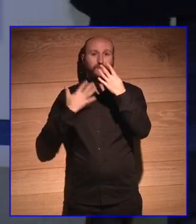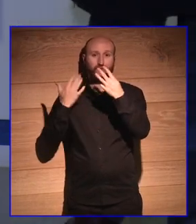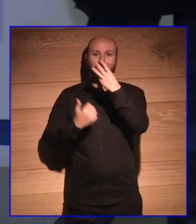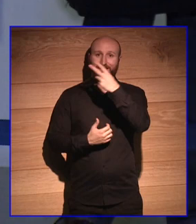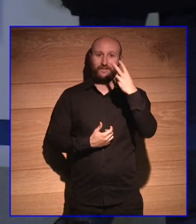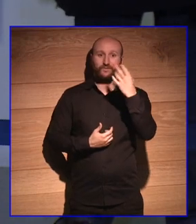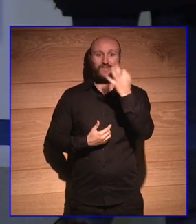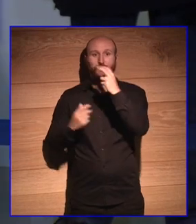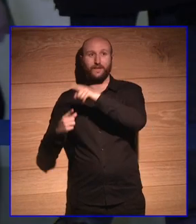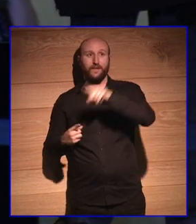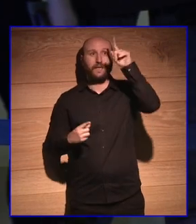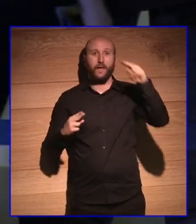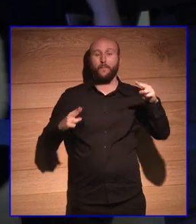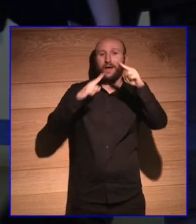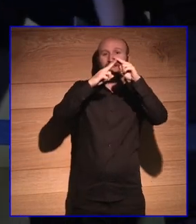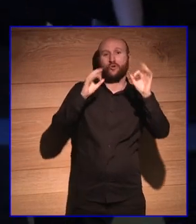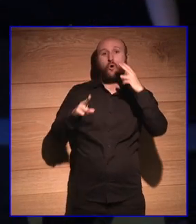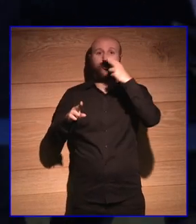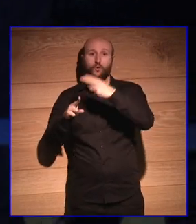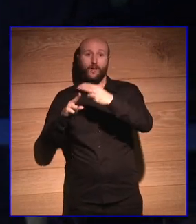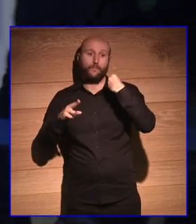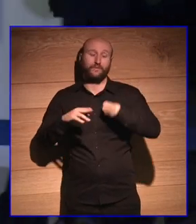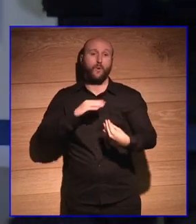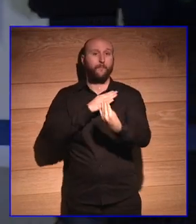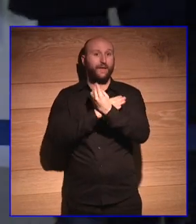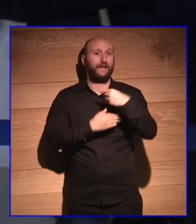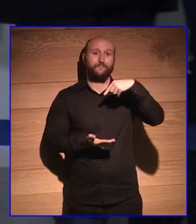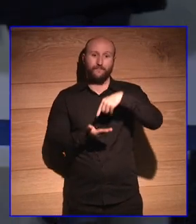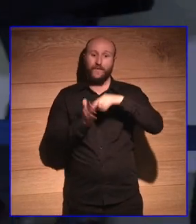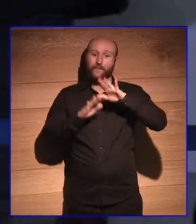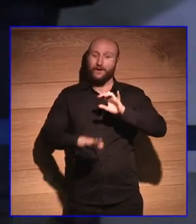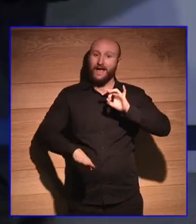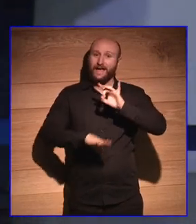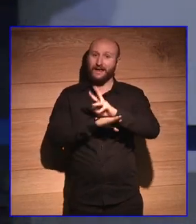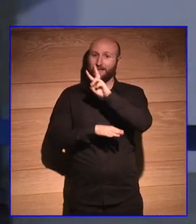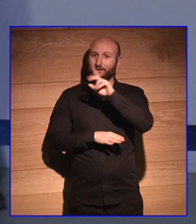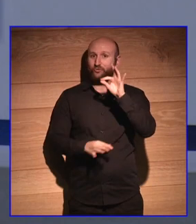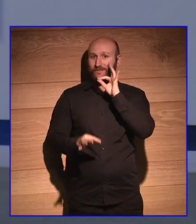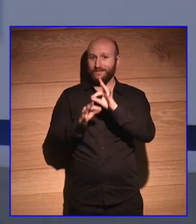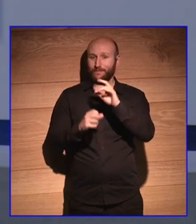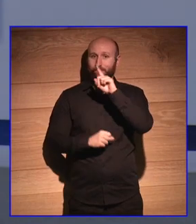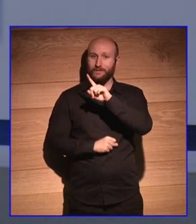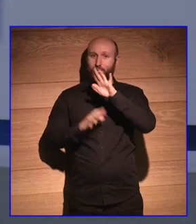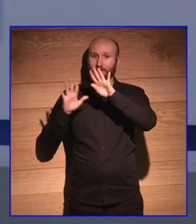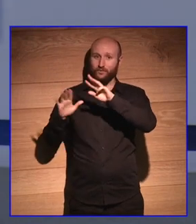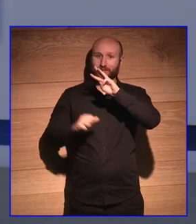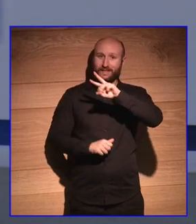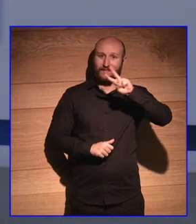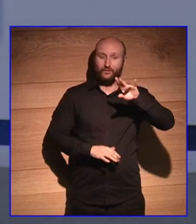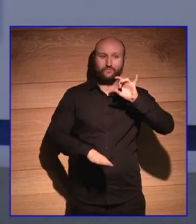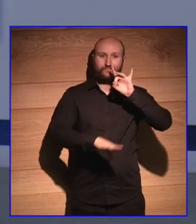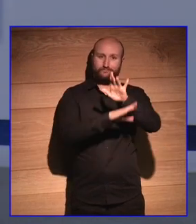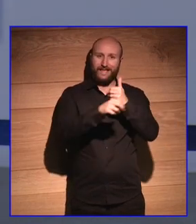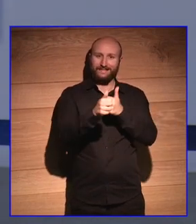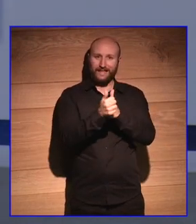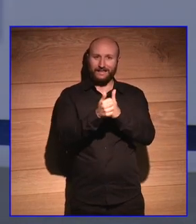parís o roma tal y como su beca le exigía pero en una carta del 21 de septiembre de 1932 enviada el secretario de